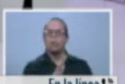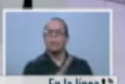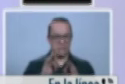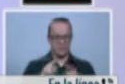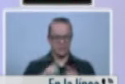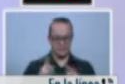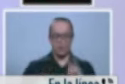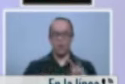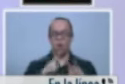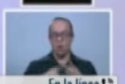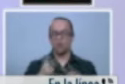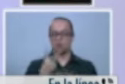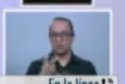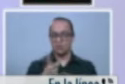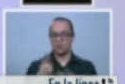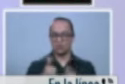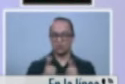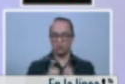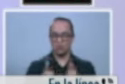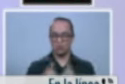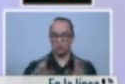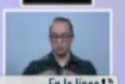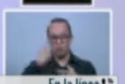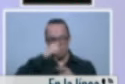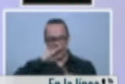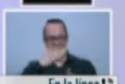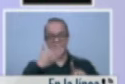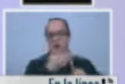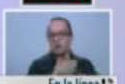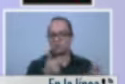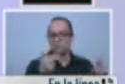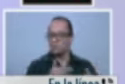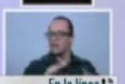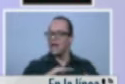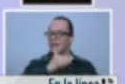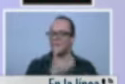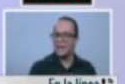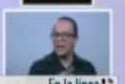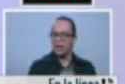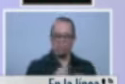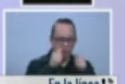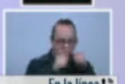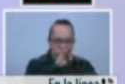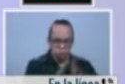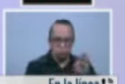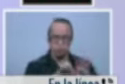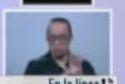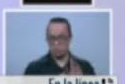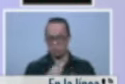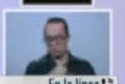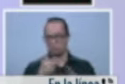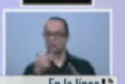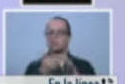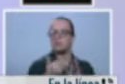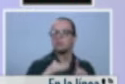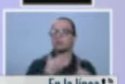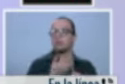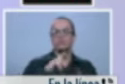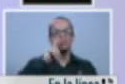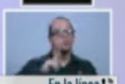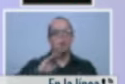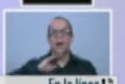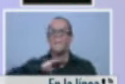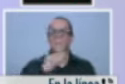Y cuando los debates son francamente acartonados o lejos de una posibilidad de esta interacción, en realidad se convierten, yo insisto, en